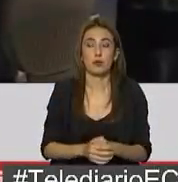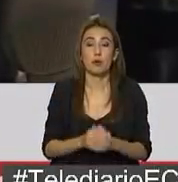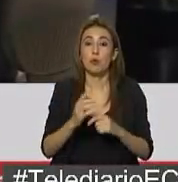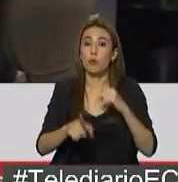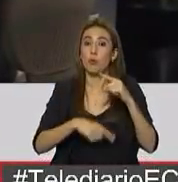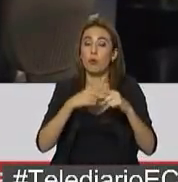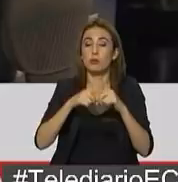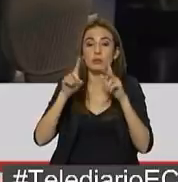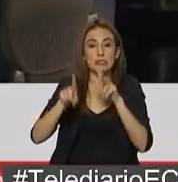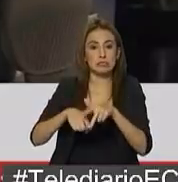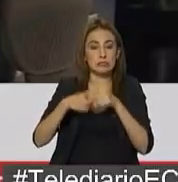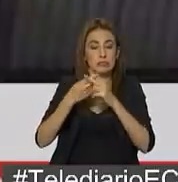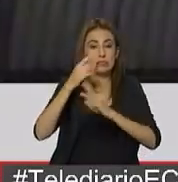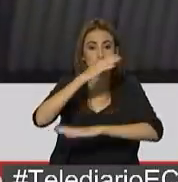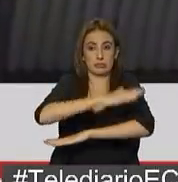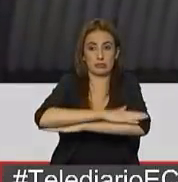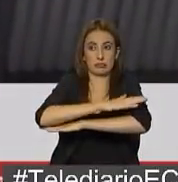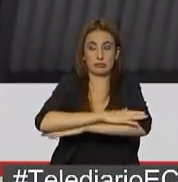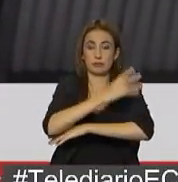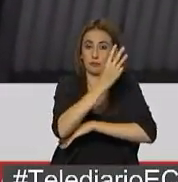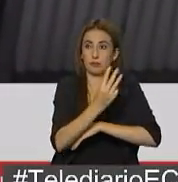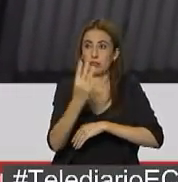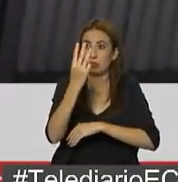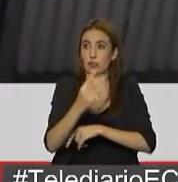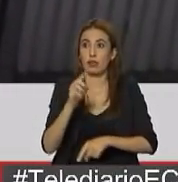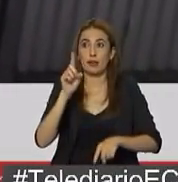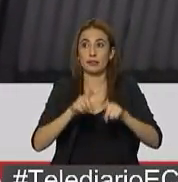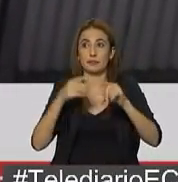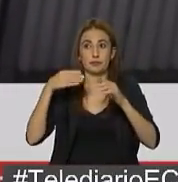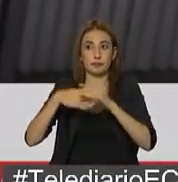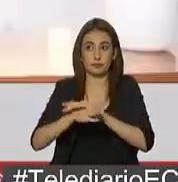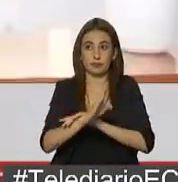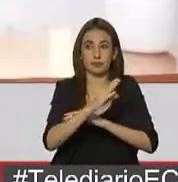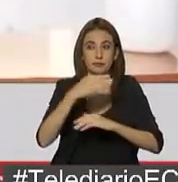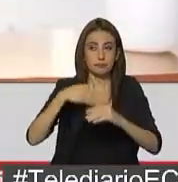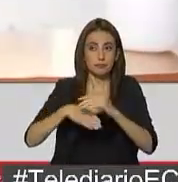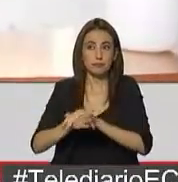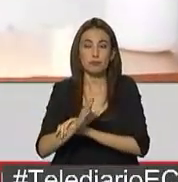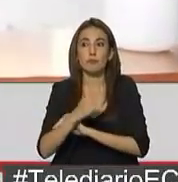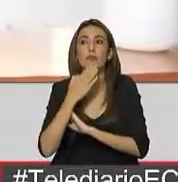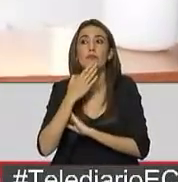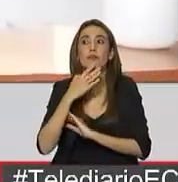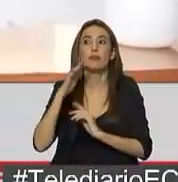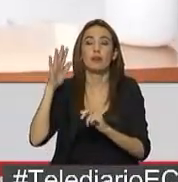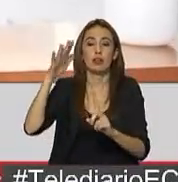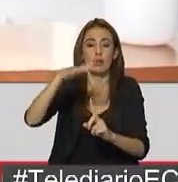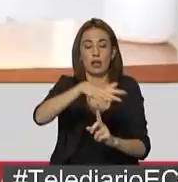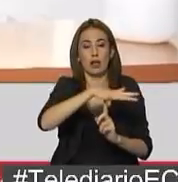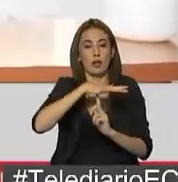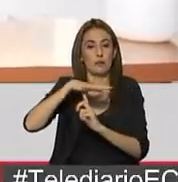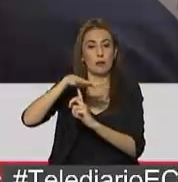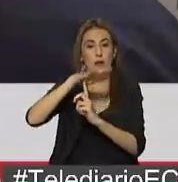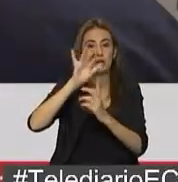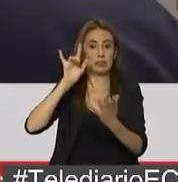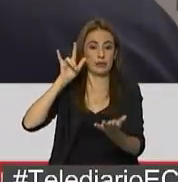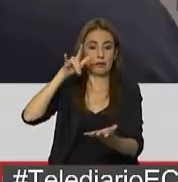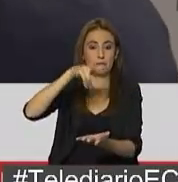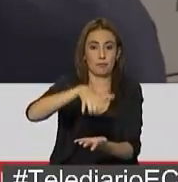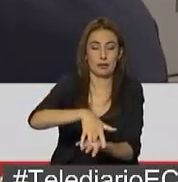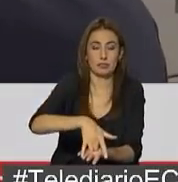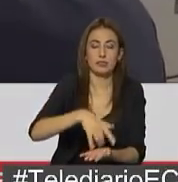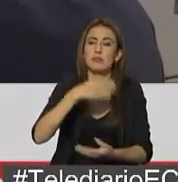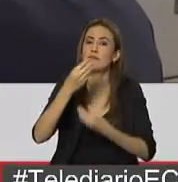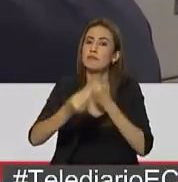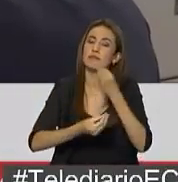proceso en línea, la mañana de este lunes varios ciudadanos acudieron al punto de matriculación ubicado en el Parque Bicentenario en el norte de Quito, porque hay